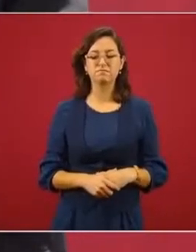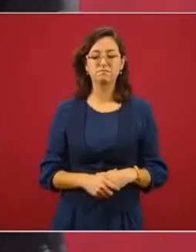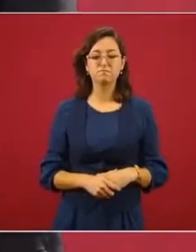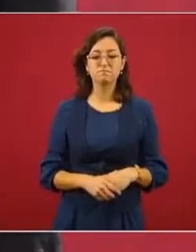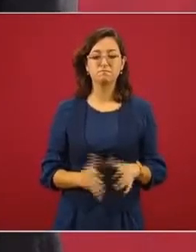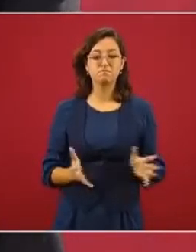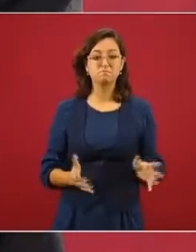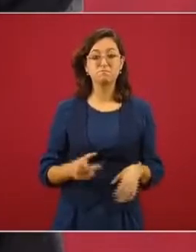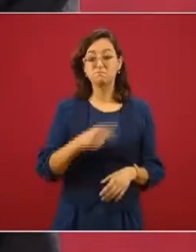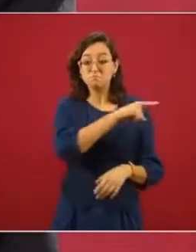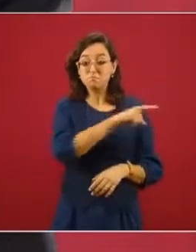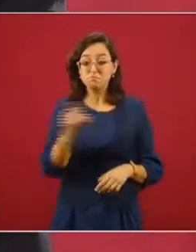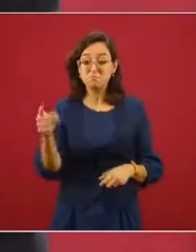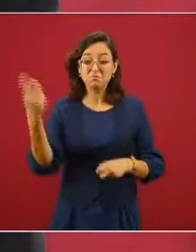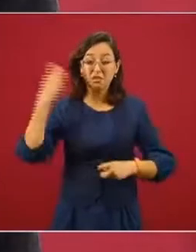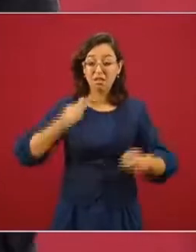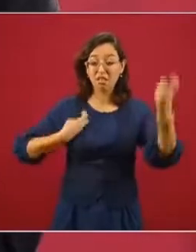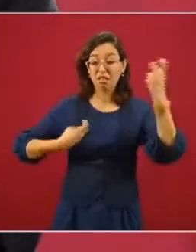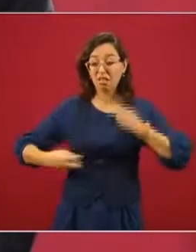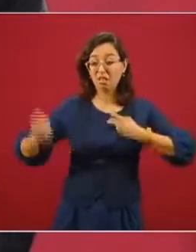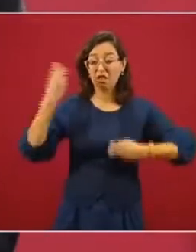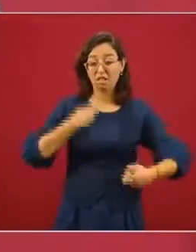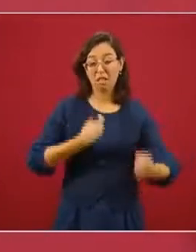Para ver si así no